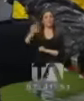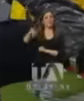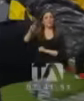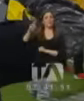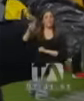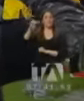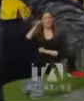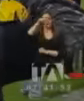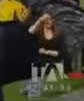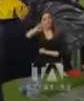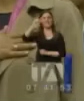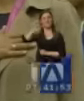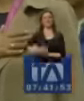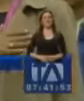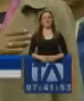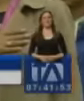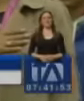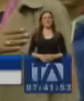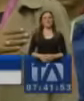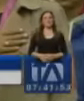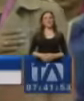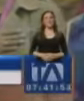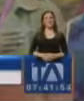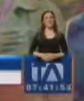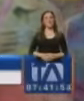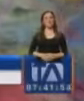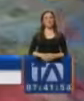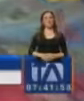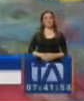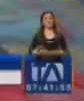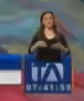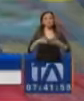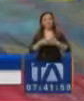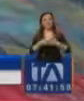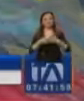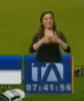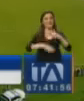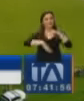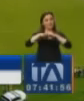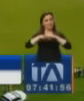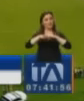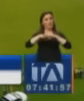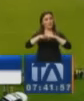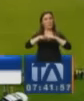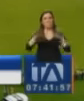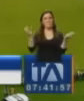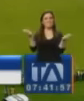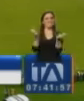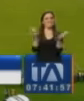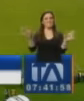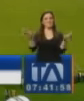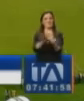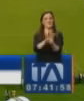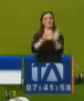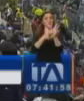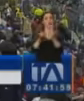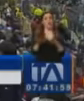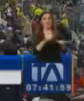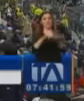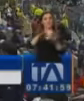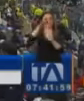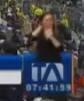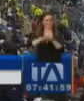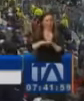México. Esta vez se le ha liberado de restricciones en su capacidad, pues las continuas réplicas del terremoto